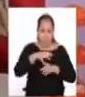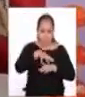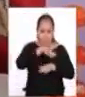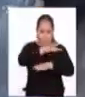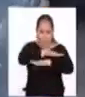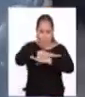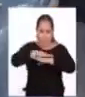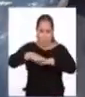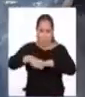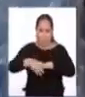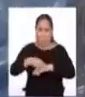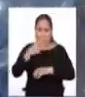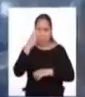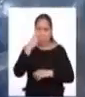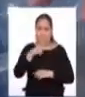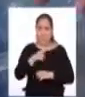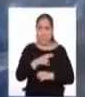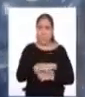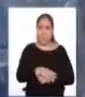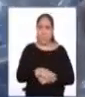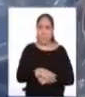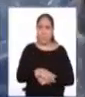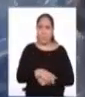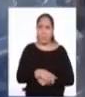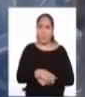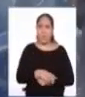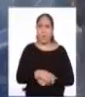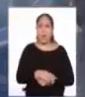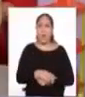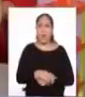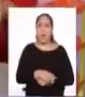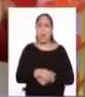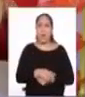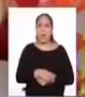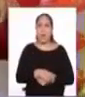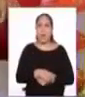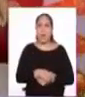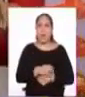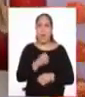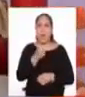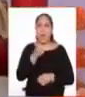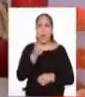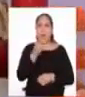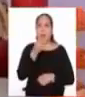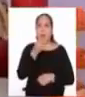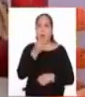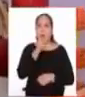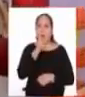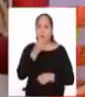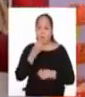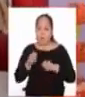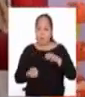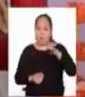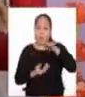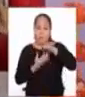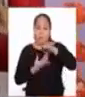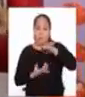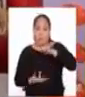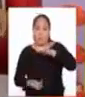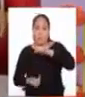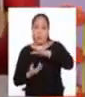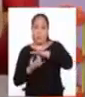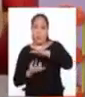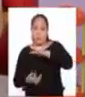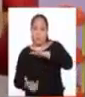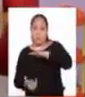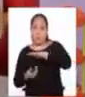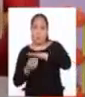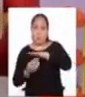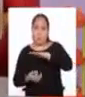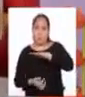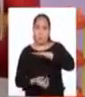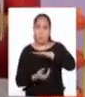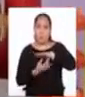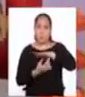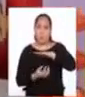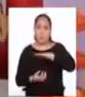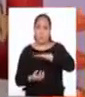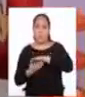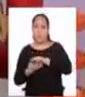Isaac? Veo que hay unas partículas de agua. Debe ser por la evaporación del sol ahí que quemó